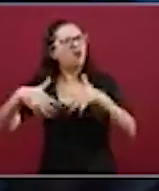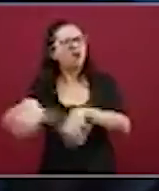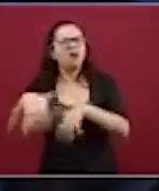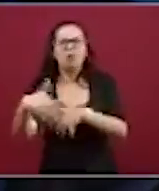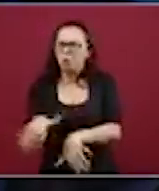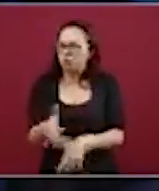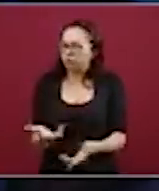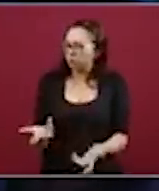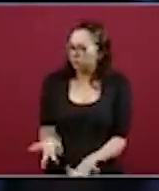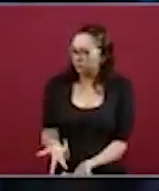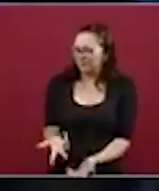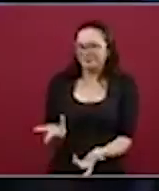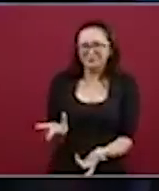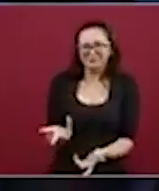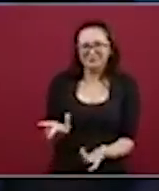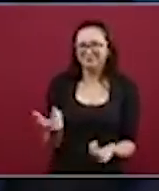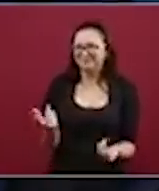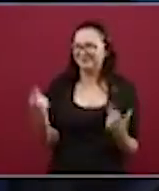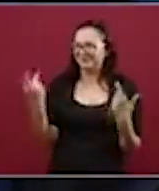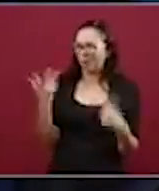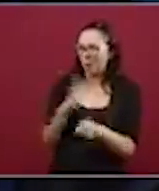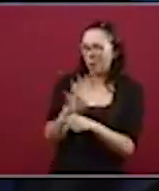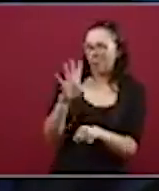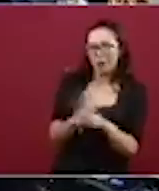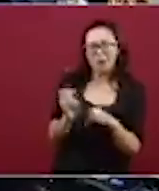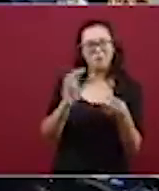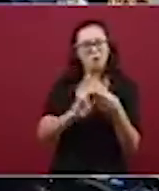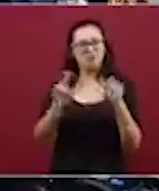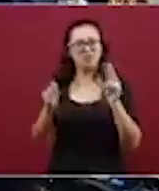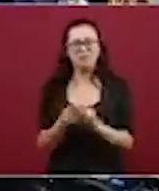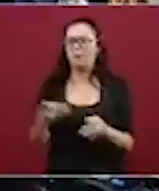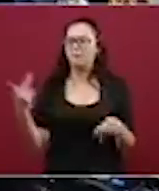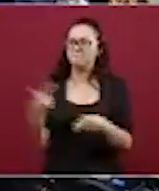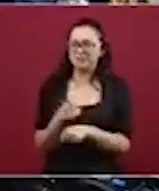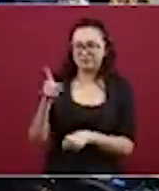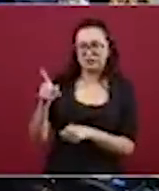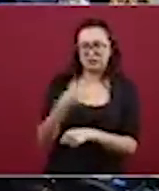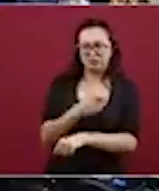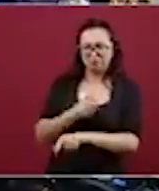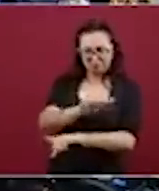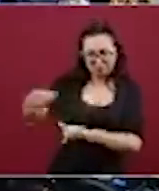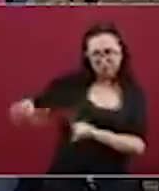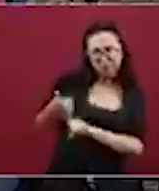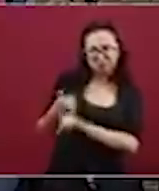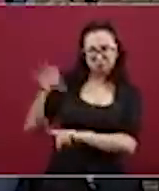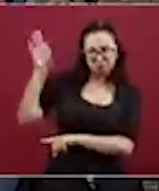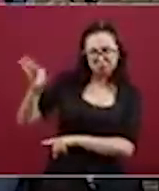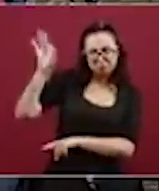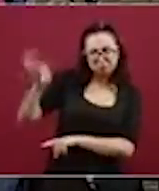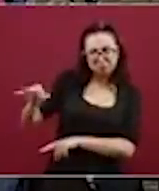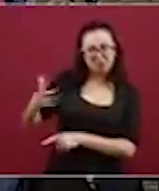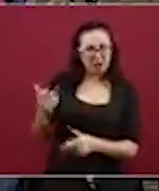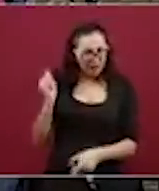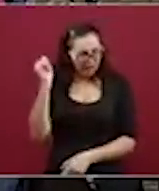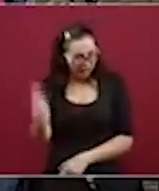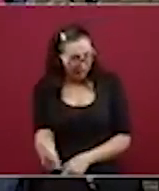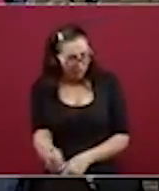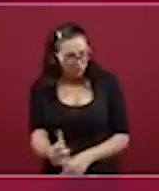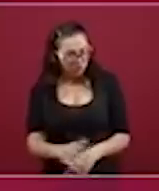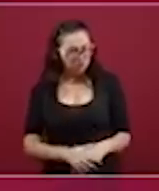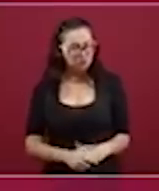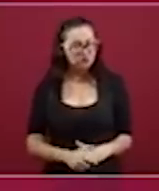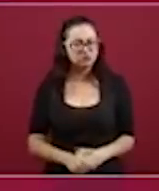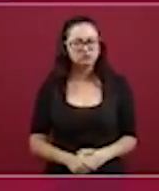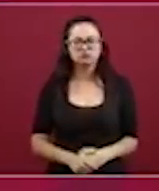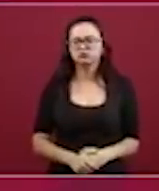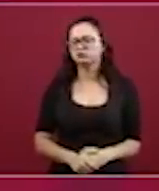a la gente? ¿Qué hay detrás de estas movilizaciones? ¿Quién está detrás de la coordinadora? ¿Tiene información? No tengo información y no